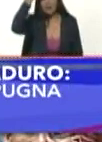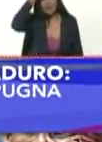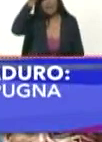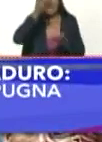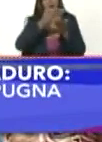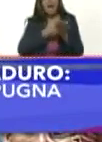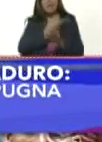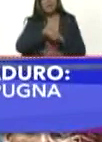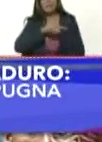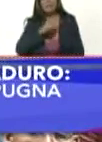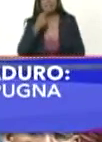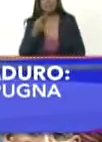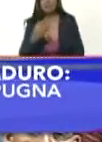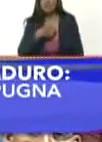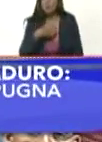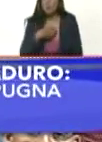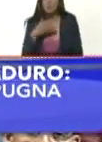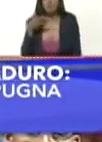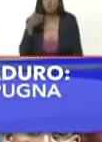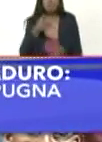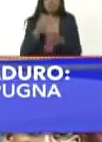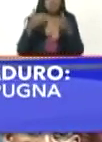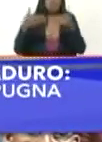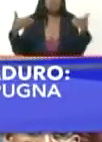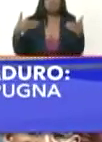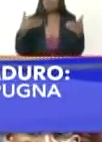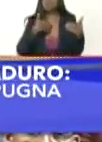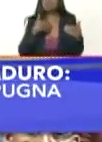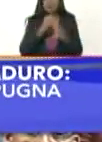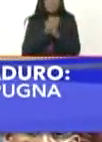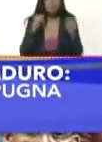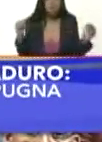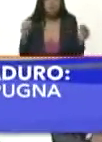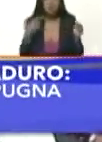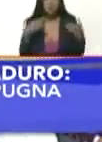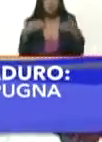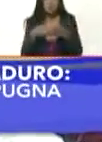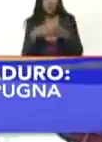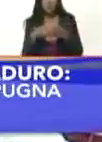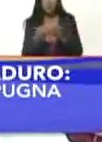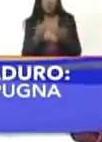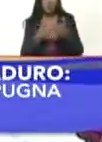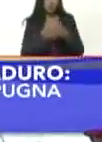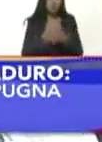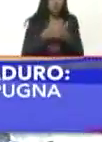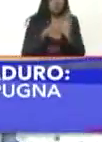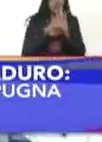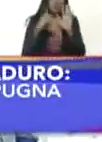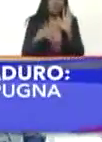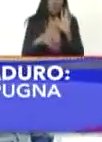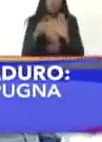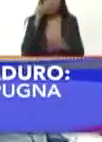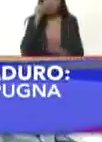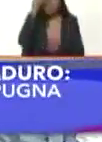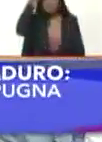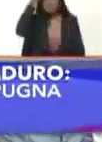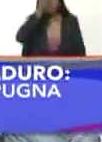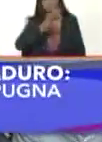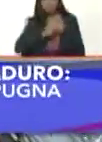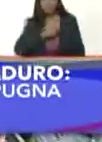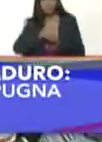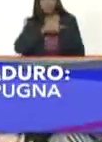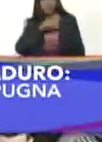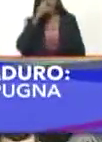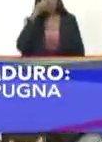y los que decían que no se podía pasar los límites de una junta conservadora de los derechos de Fernando VII,